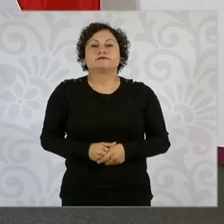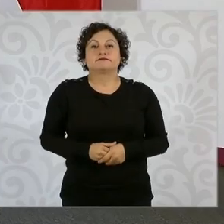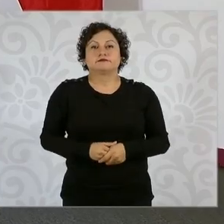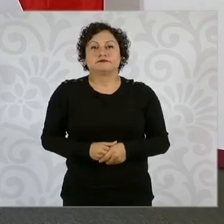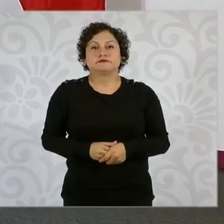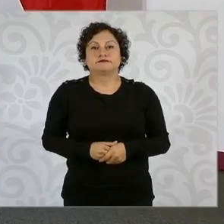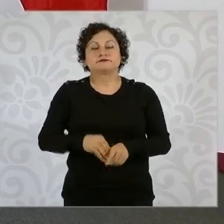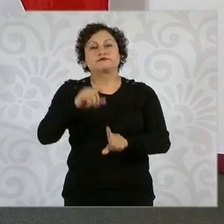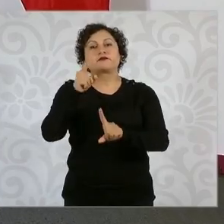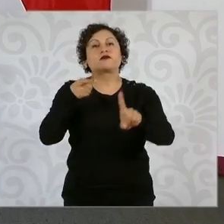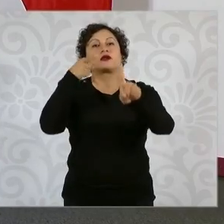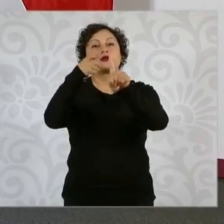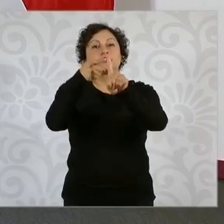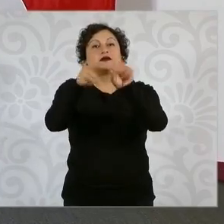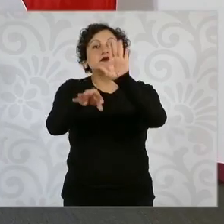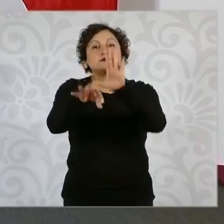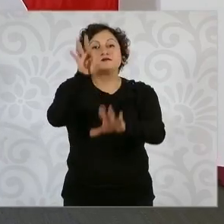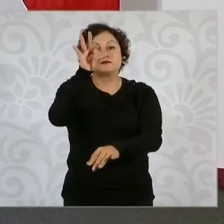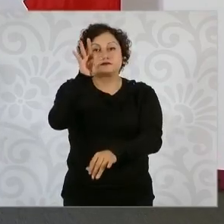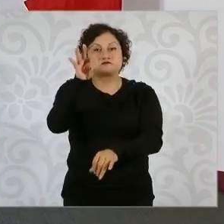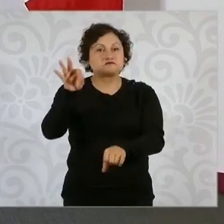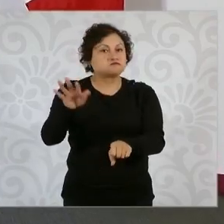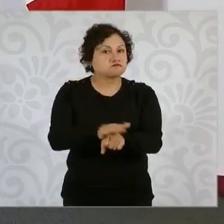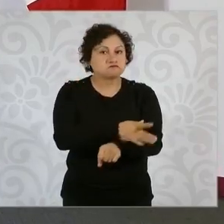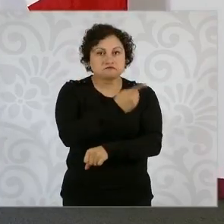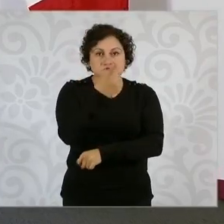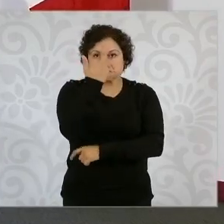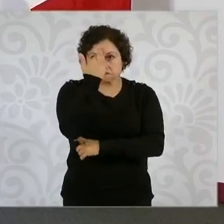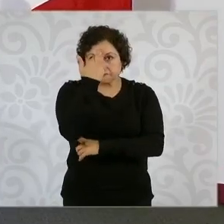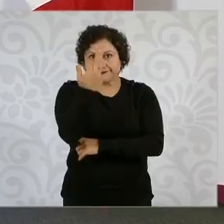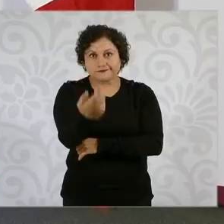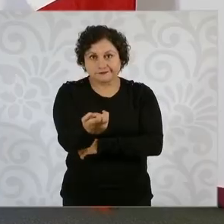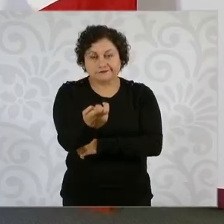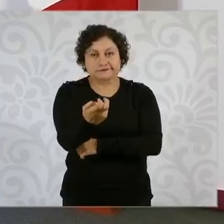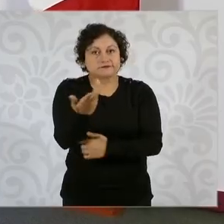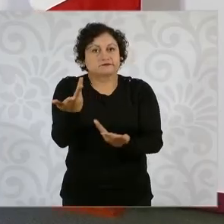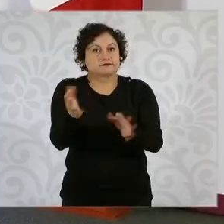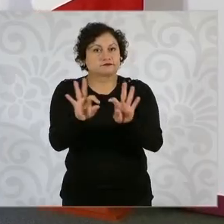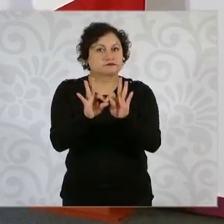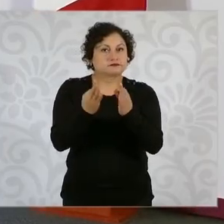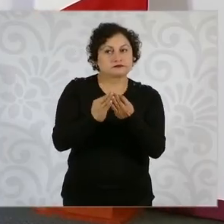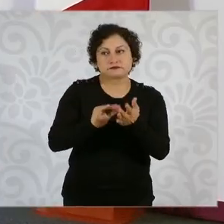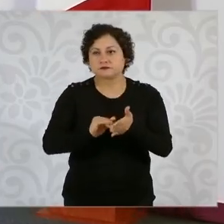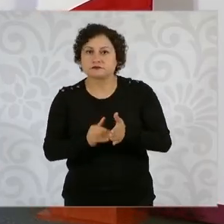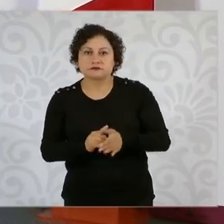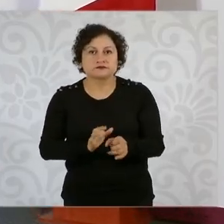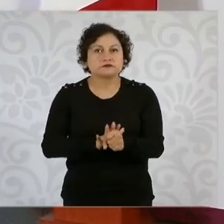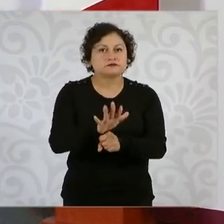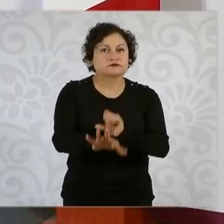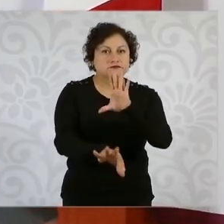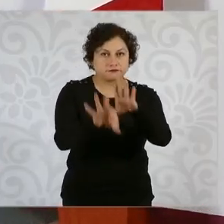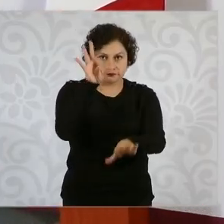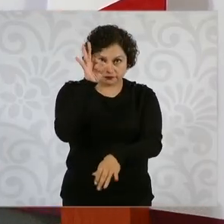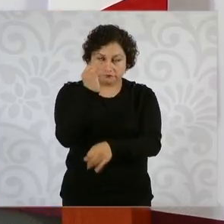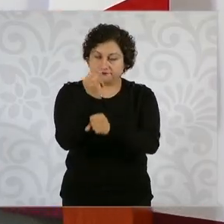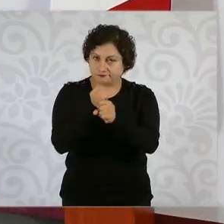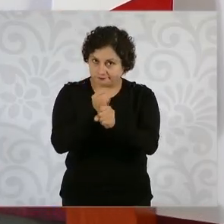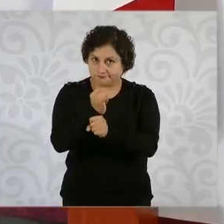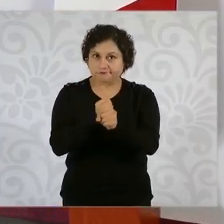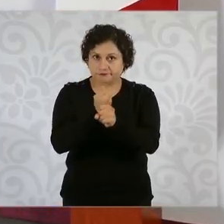para saber pues cuál fue el motivo y cuál fue el móvil, y por supuesto pues hacer